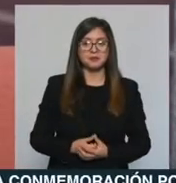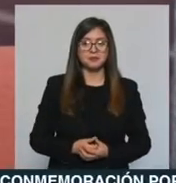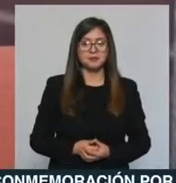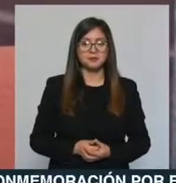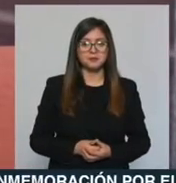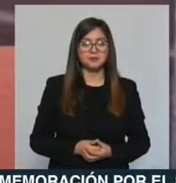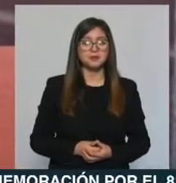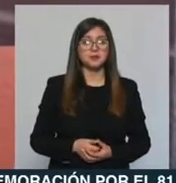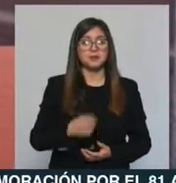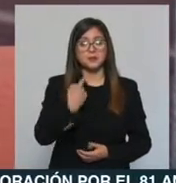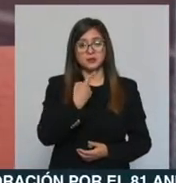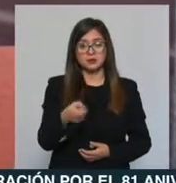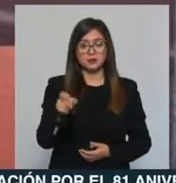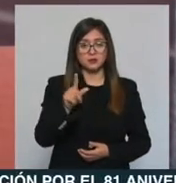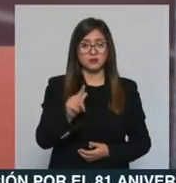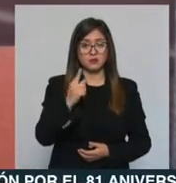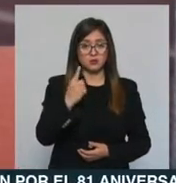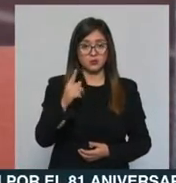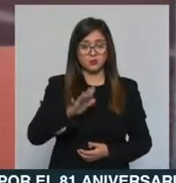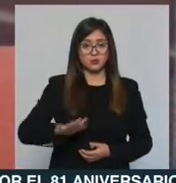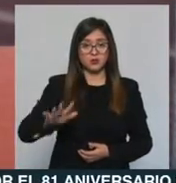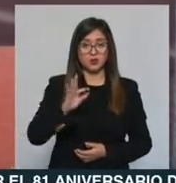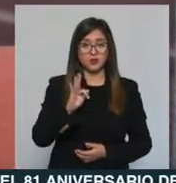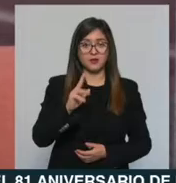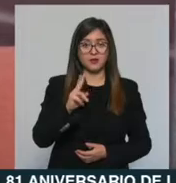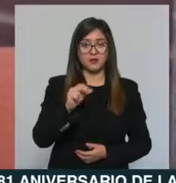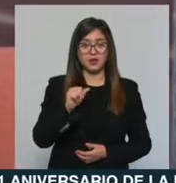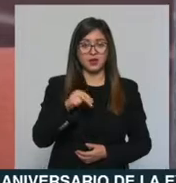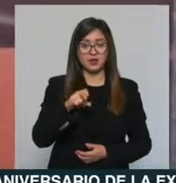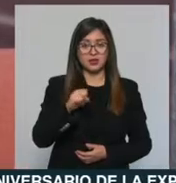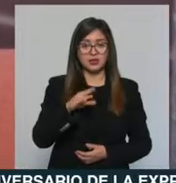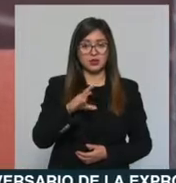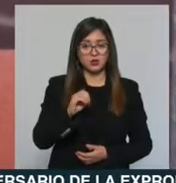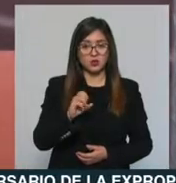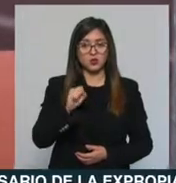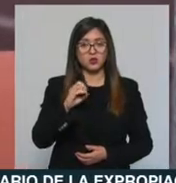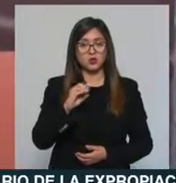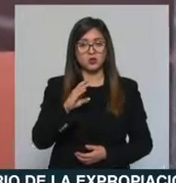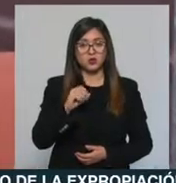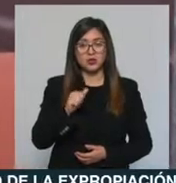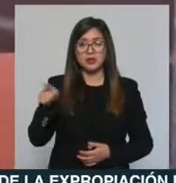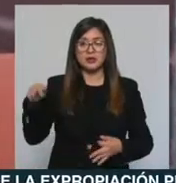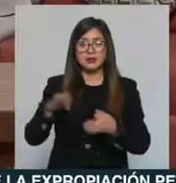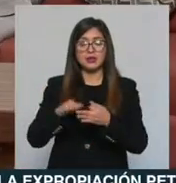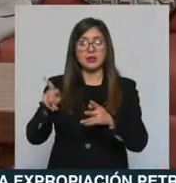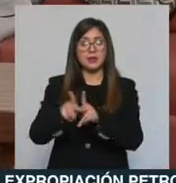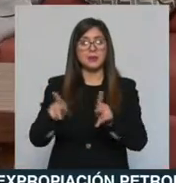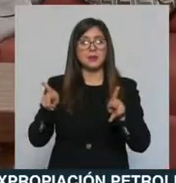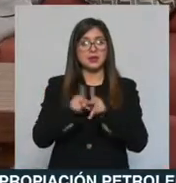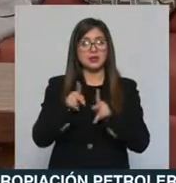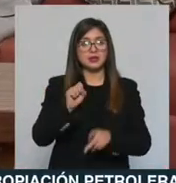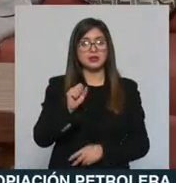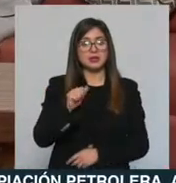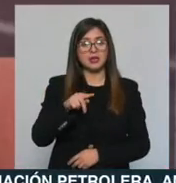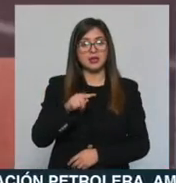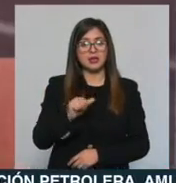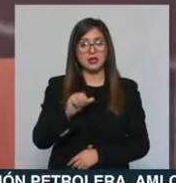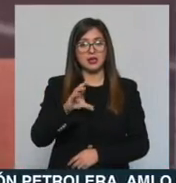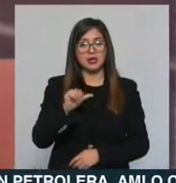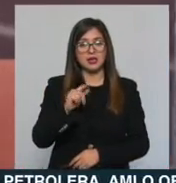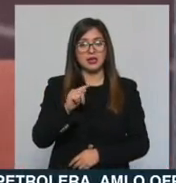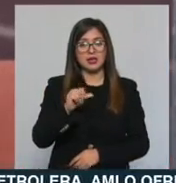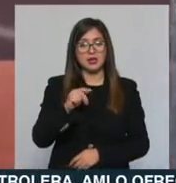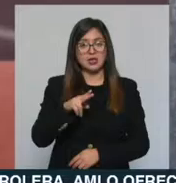el 171 de Francisco Sosa, que es justo al lado de la Plaza Santa Catarina. Un maravilloso barrio en Coyoacán. Además es un paseo